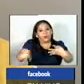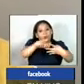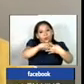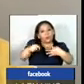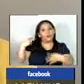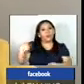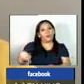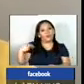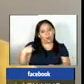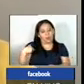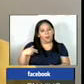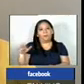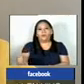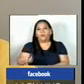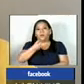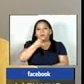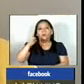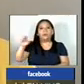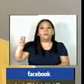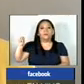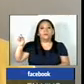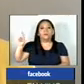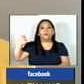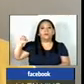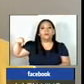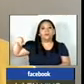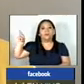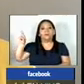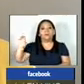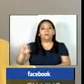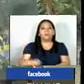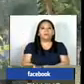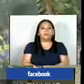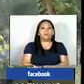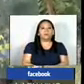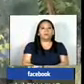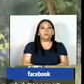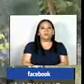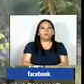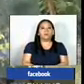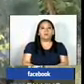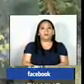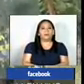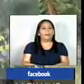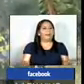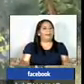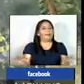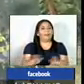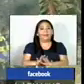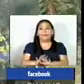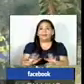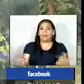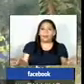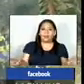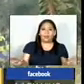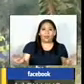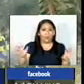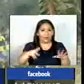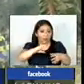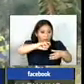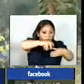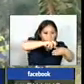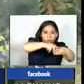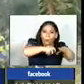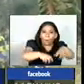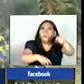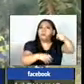periodista Enrique López nos tiene los detalles. No existe ninguna suspensión